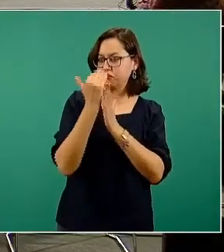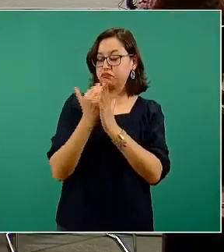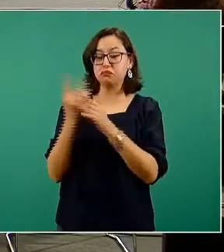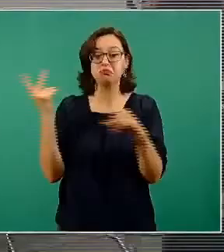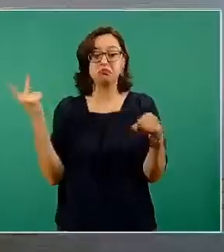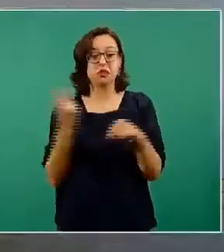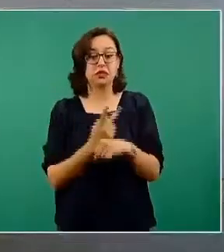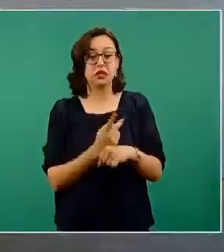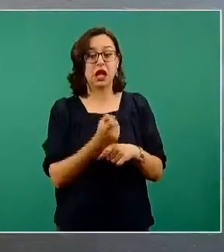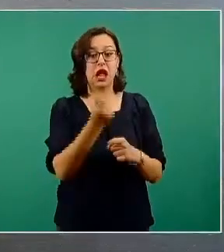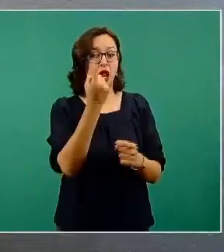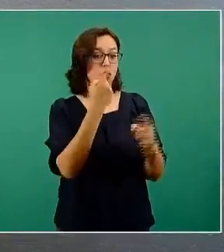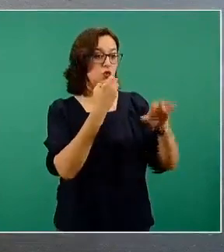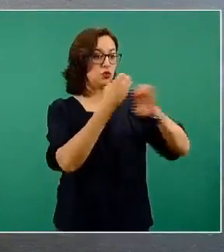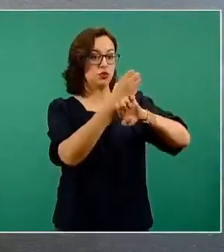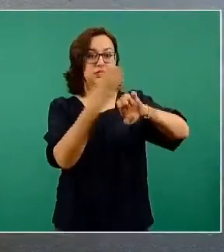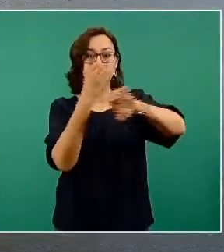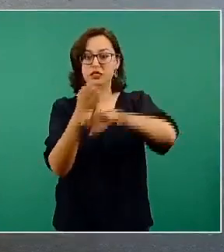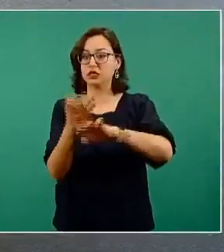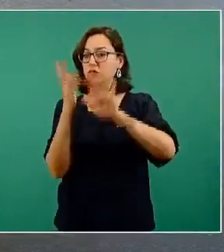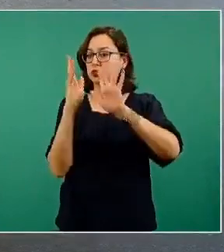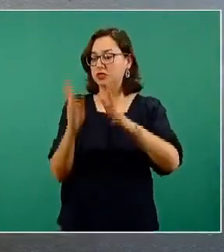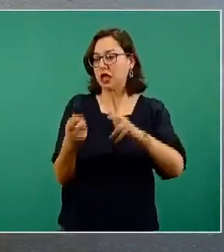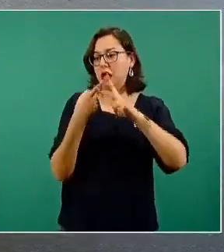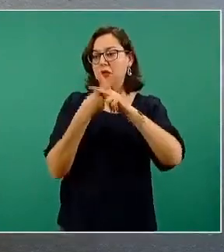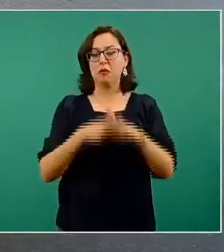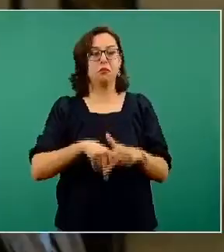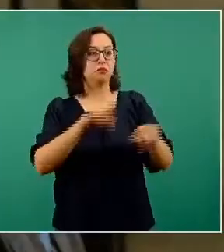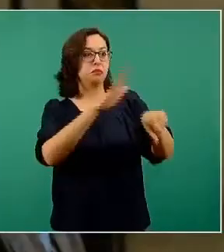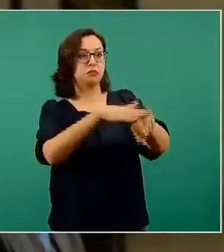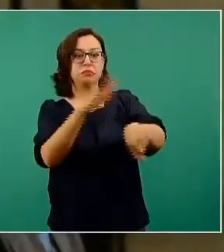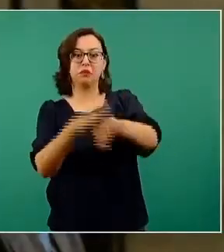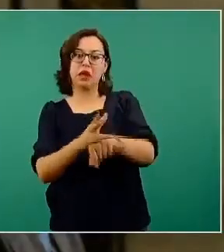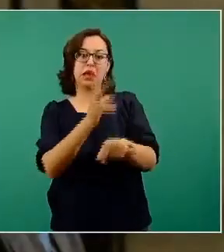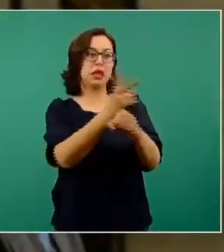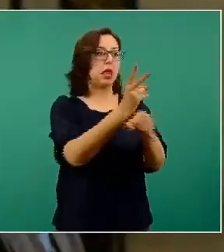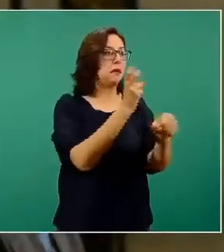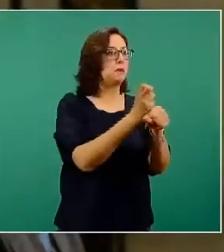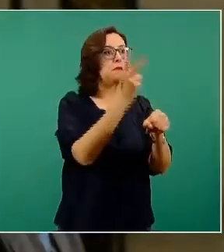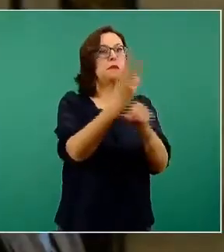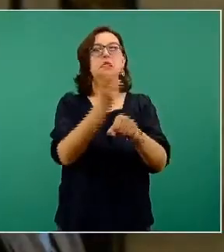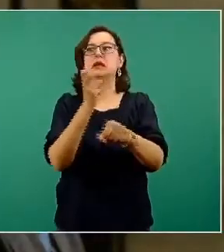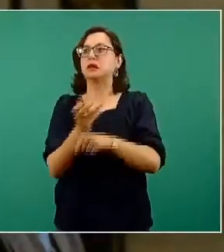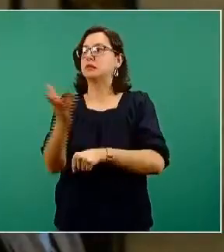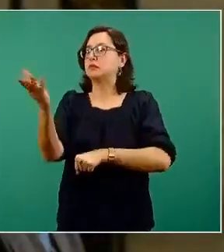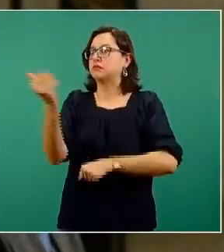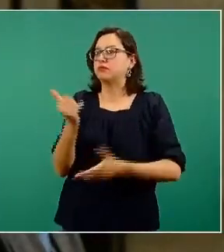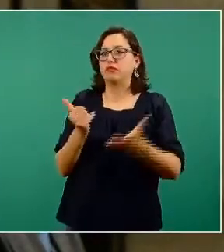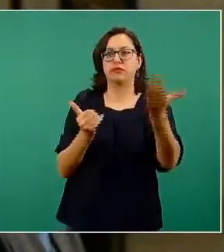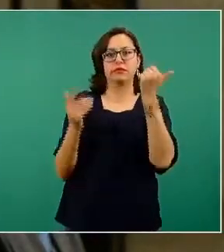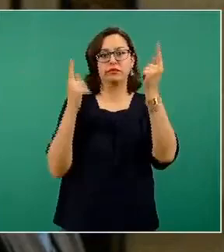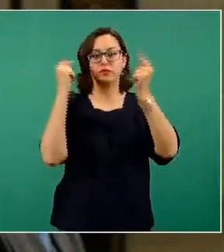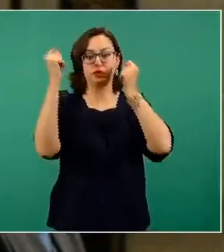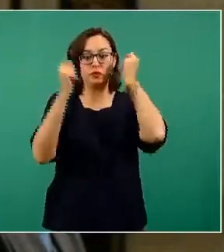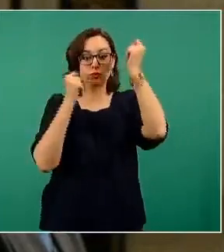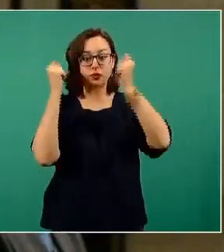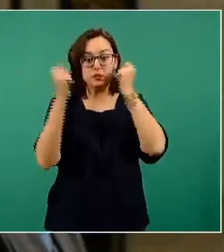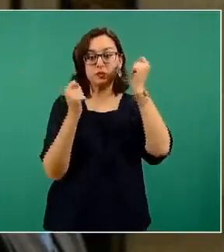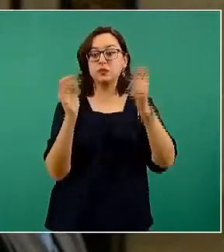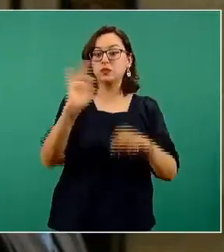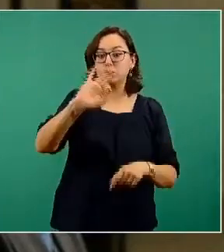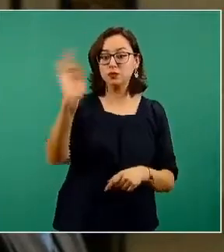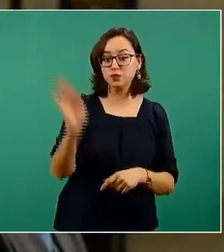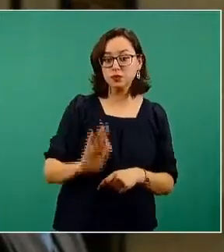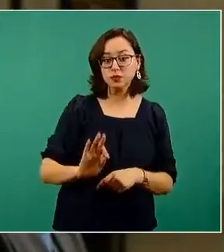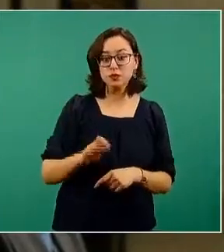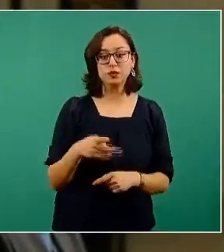estados ya se empiezan a promocionar paquetes, tratar de recuperar la economía, de fomentar el turismo, pero ¿qué